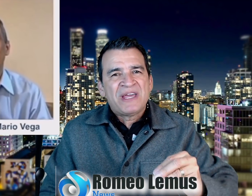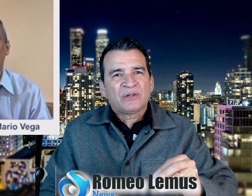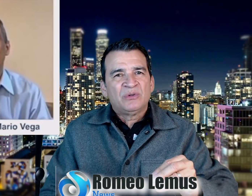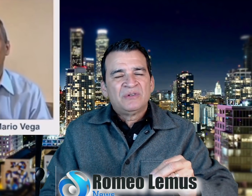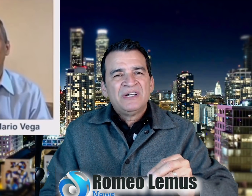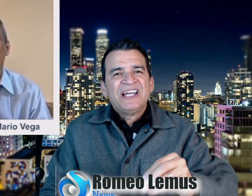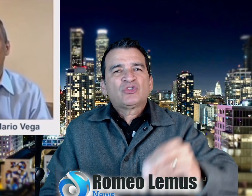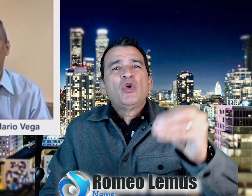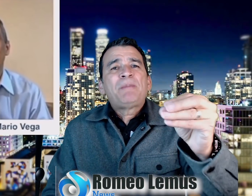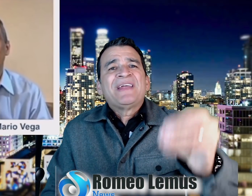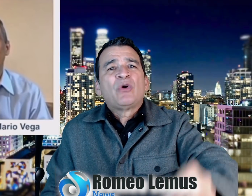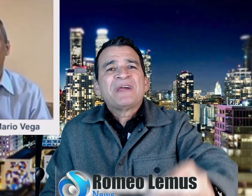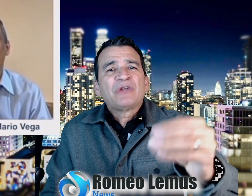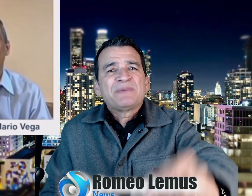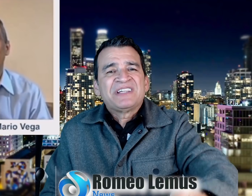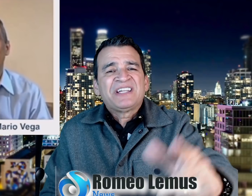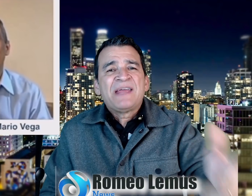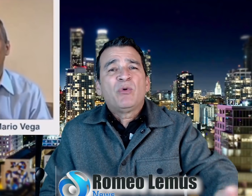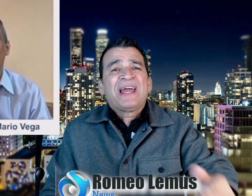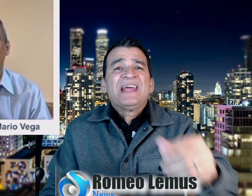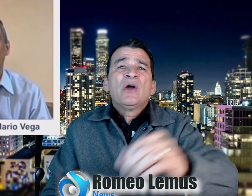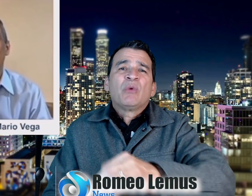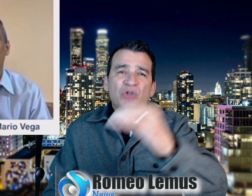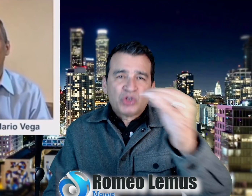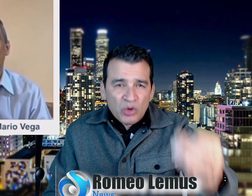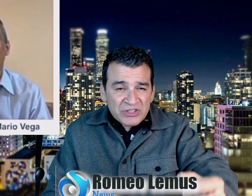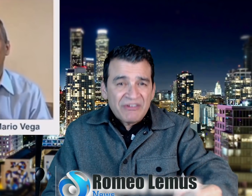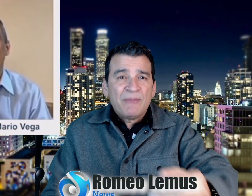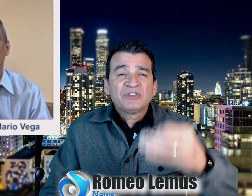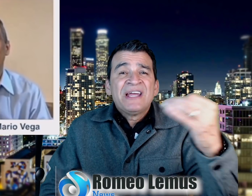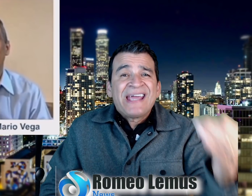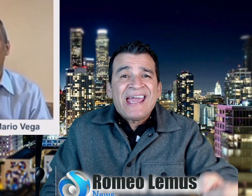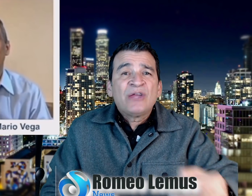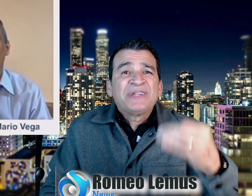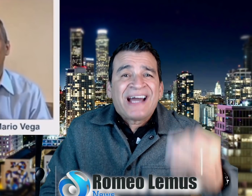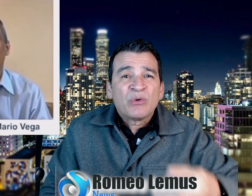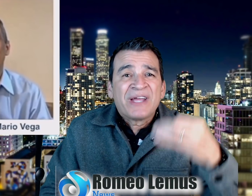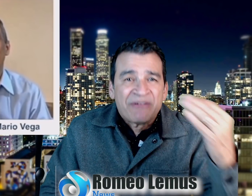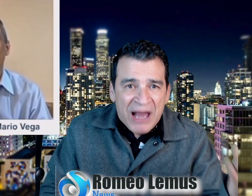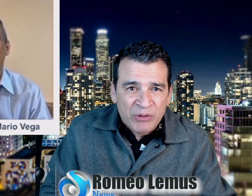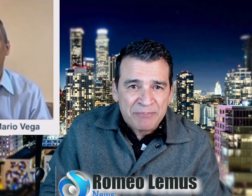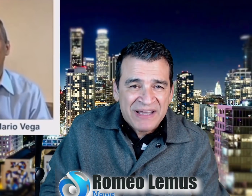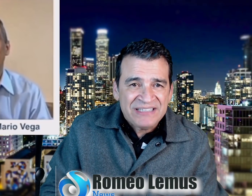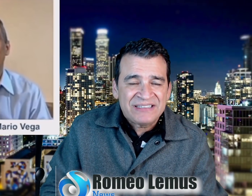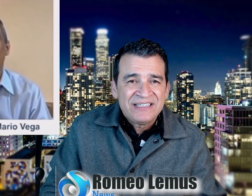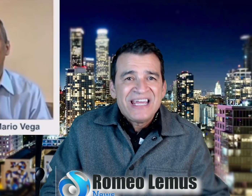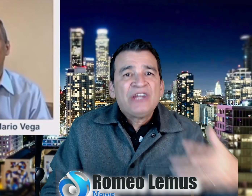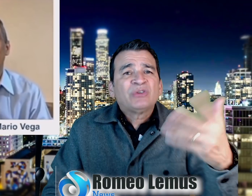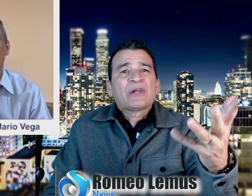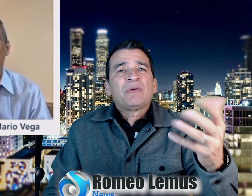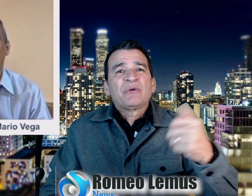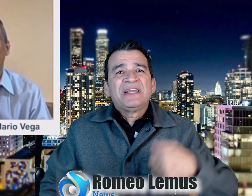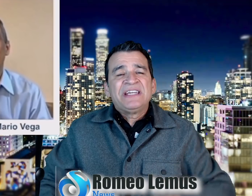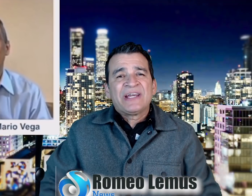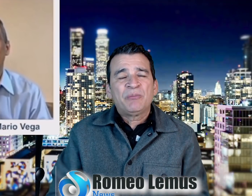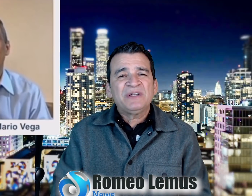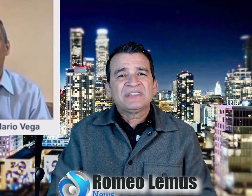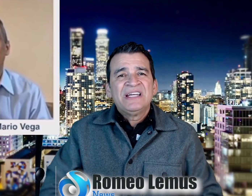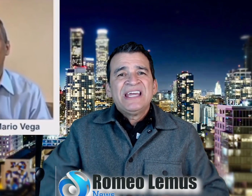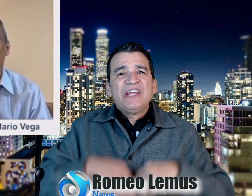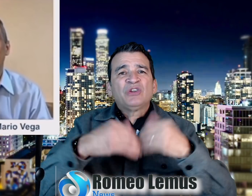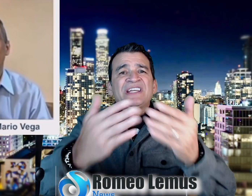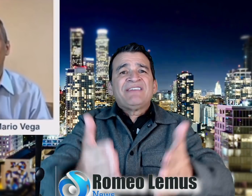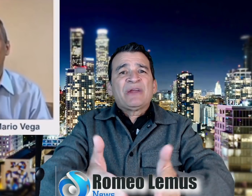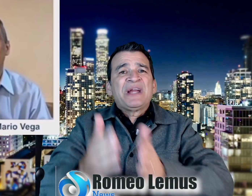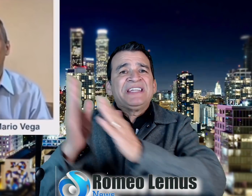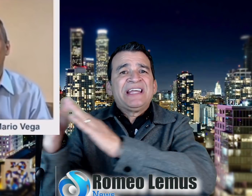actual gobierno es culpa del gobierno de presentan ibook l cuando todos sabemos que ellos dejaron que agrado el país y no se robaron el dinero pues